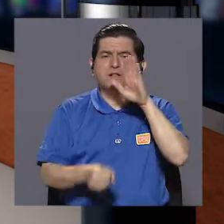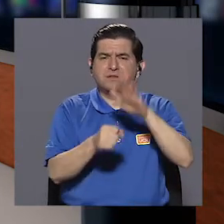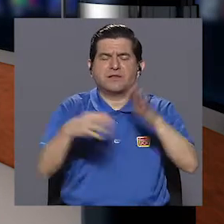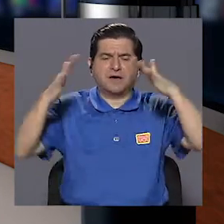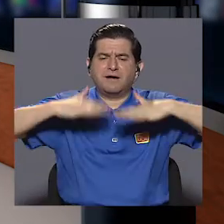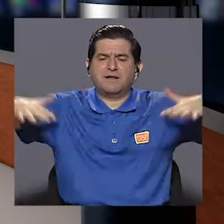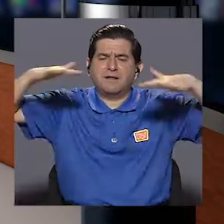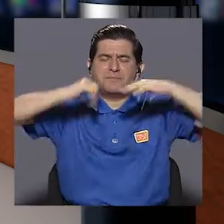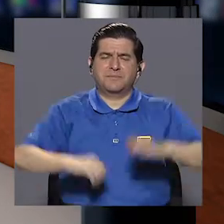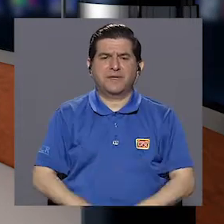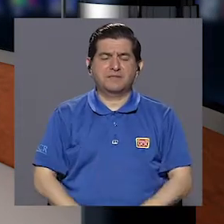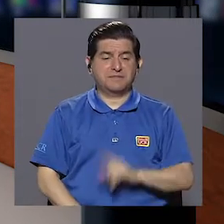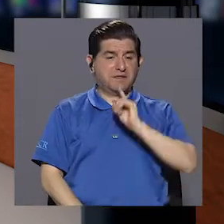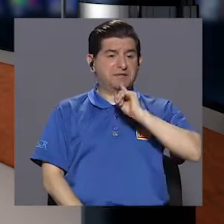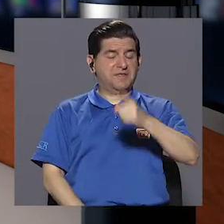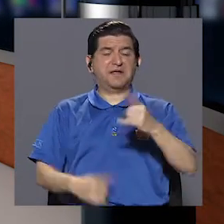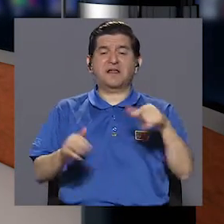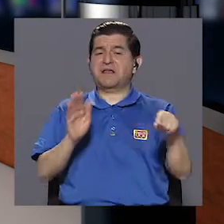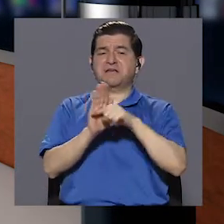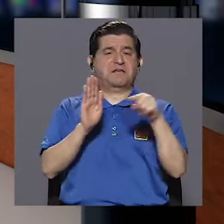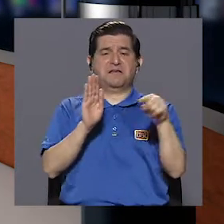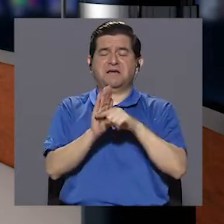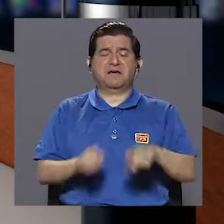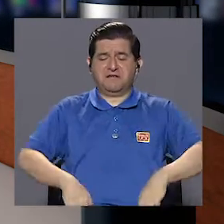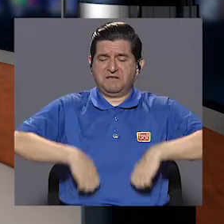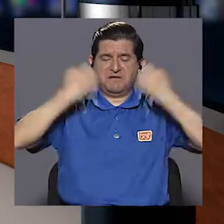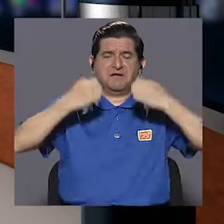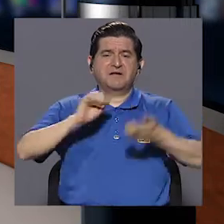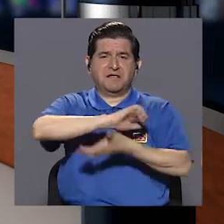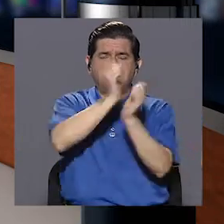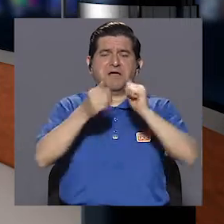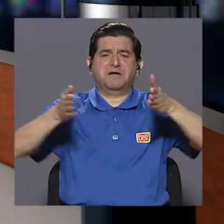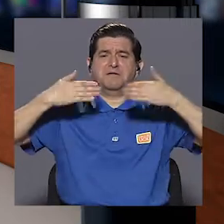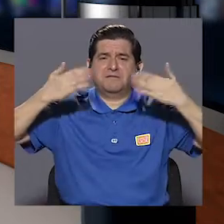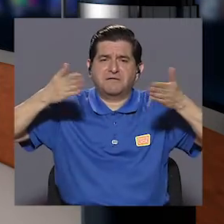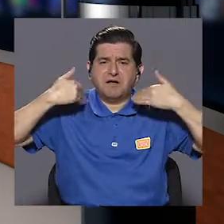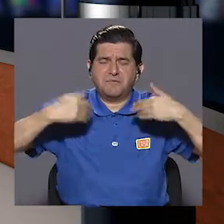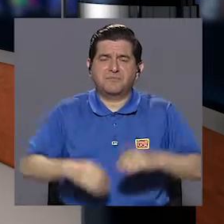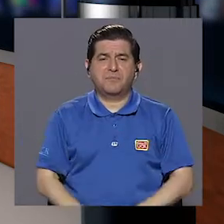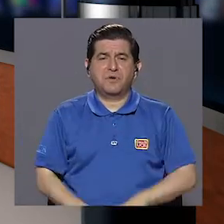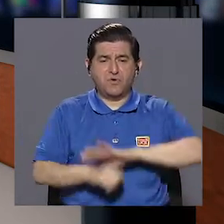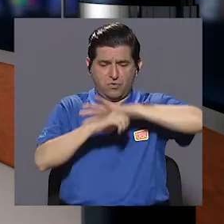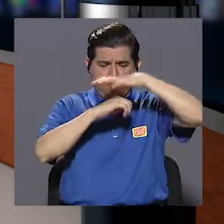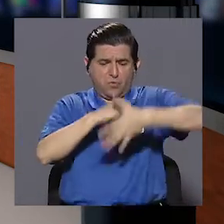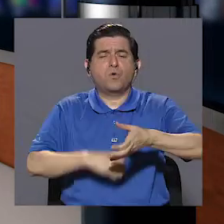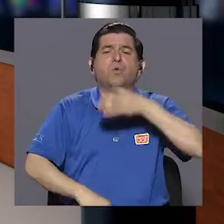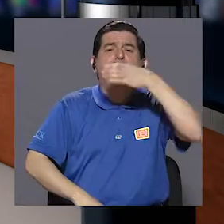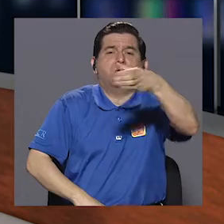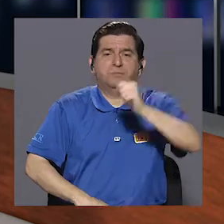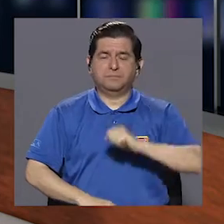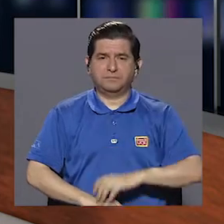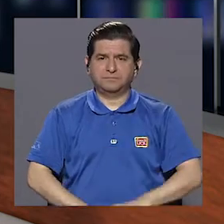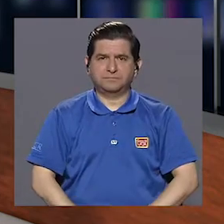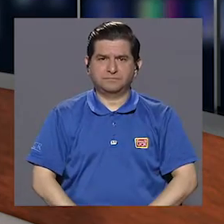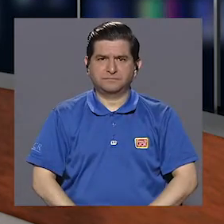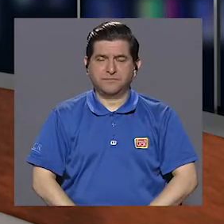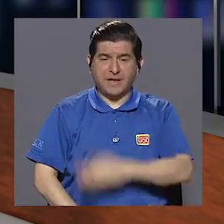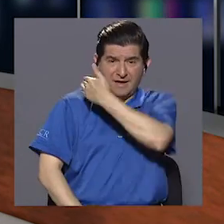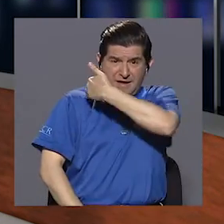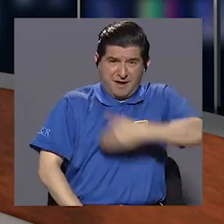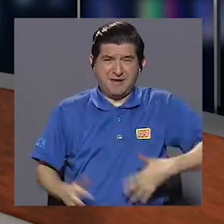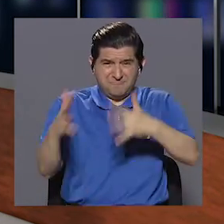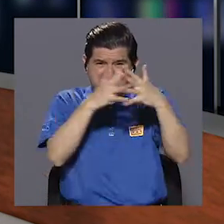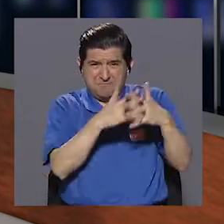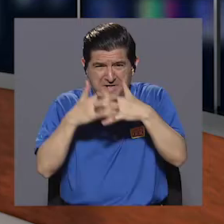medio ambiente y su declarada negación de la existencia del cambio climático y el calentamiento global. El presidente